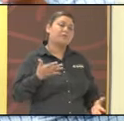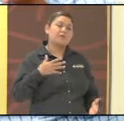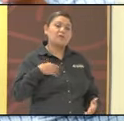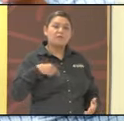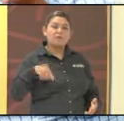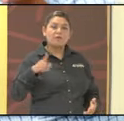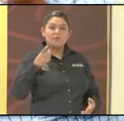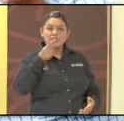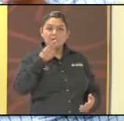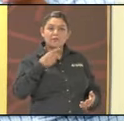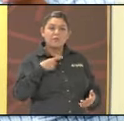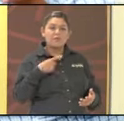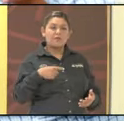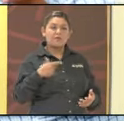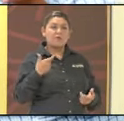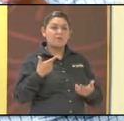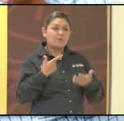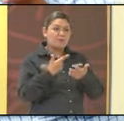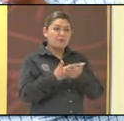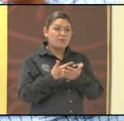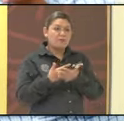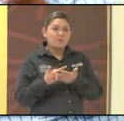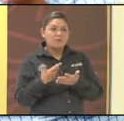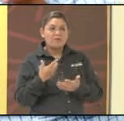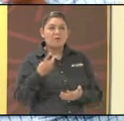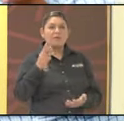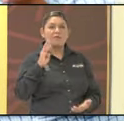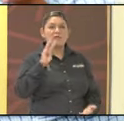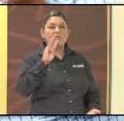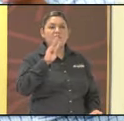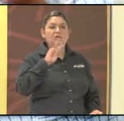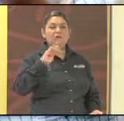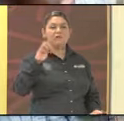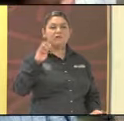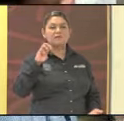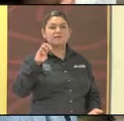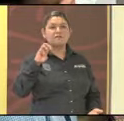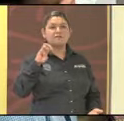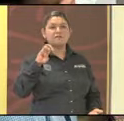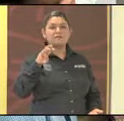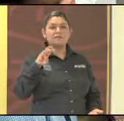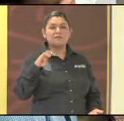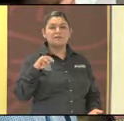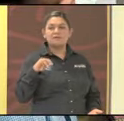hora que me presentaron las cotizaciones, pues el aparato cuesta 300, ¿cuánto costó?